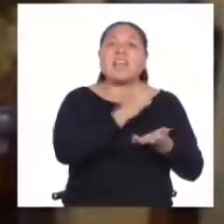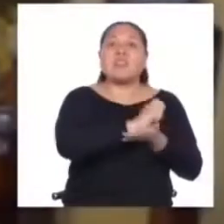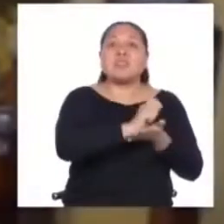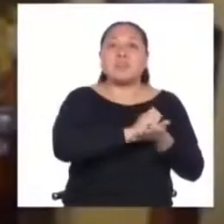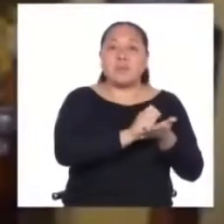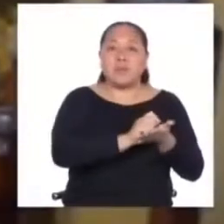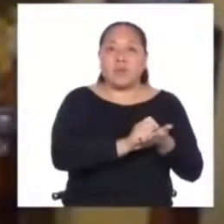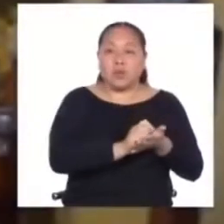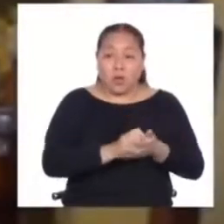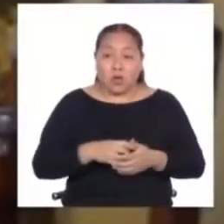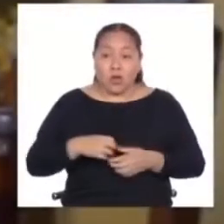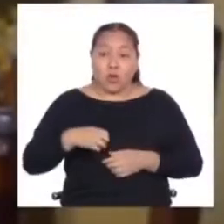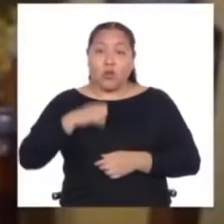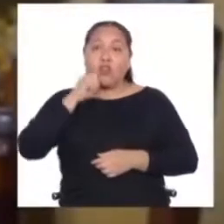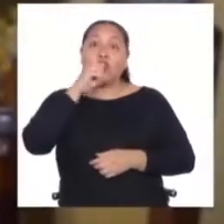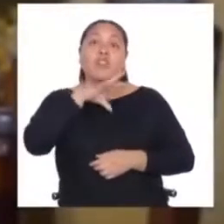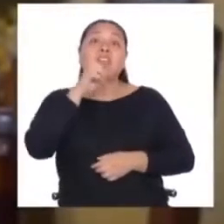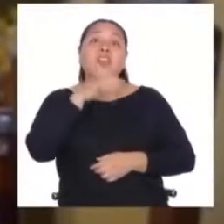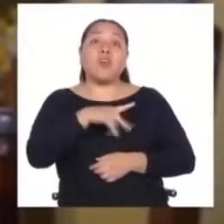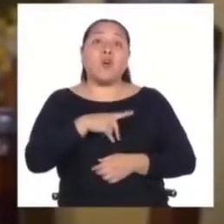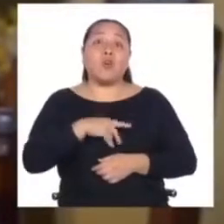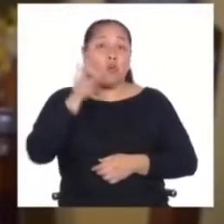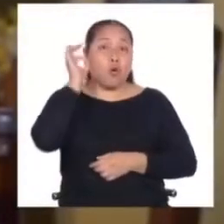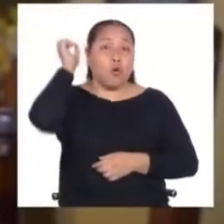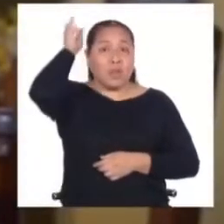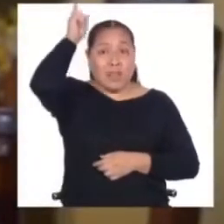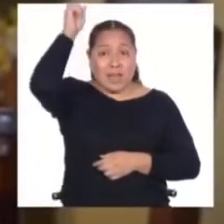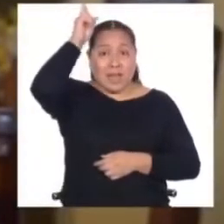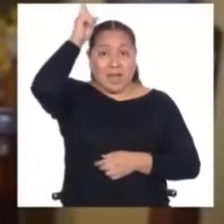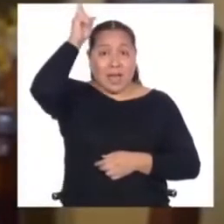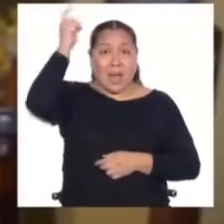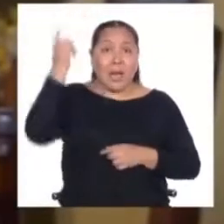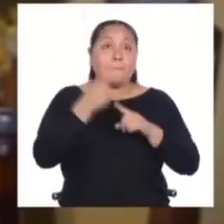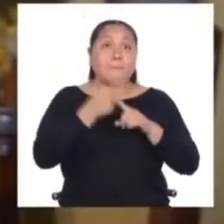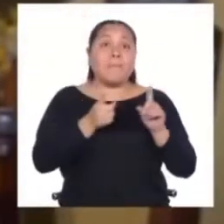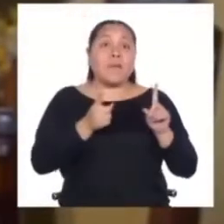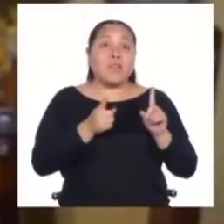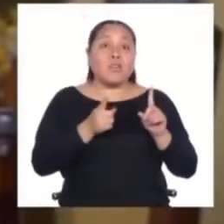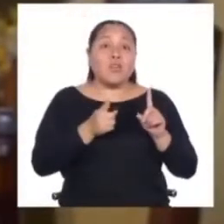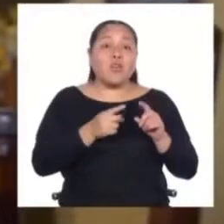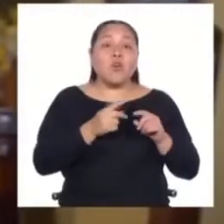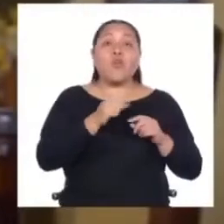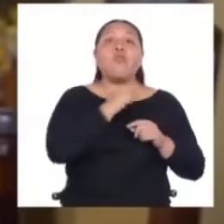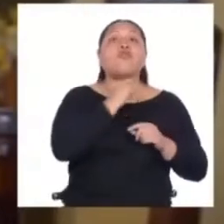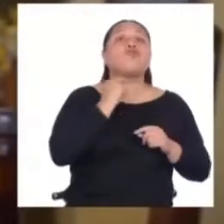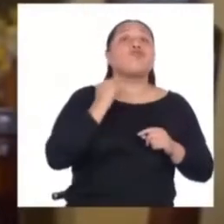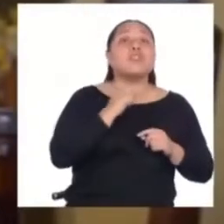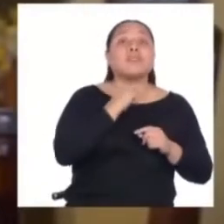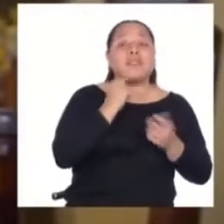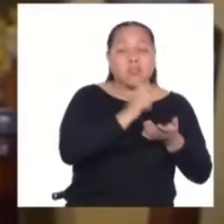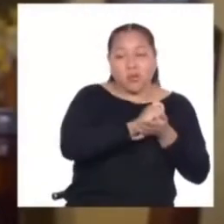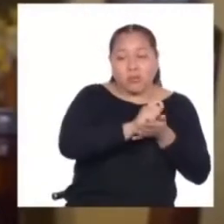un inca, pero con la colaboración de un sacerdote